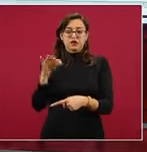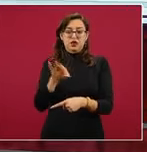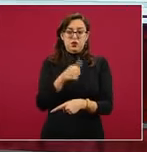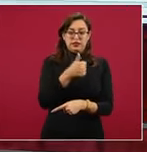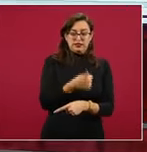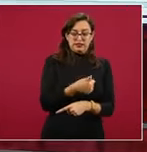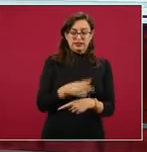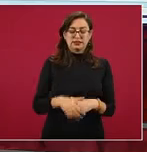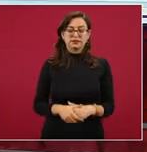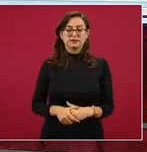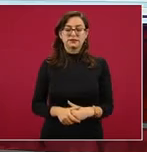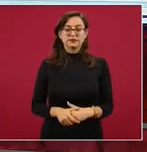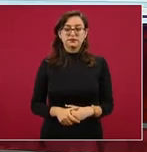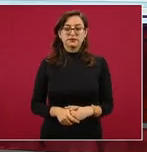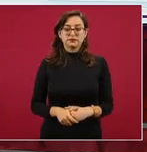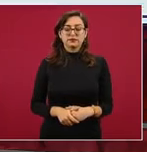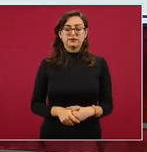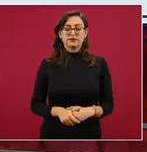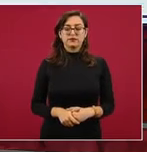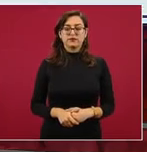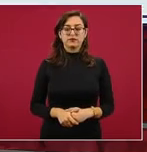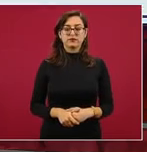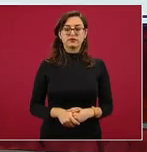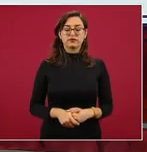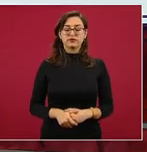46 a la 47.